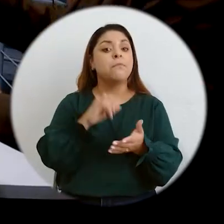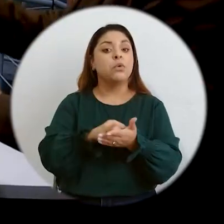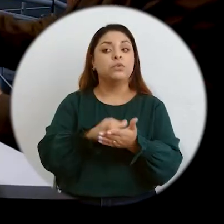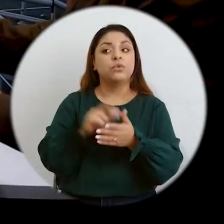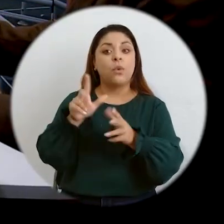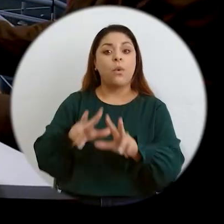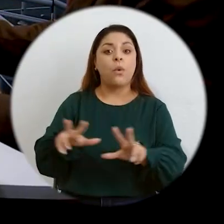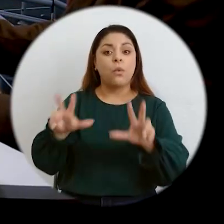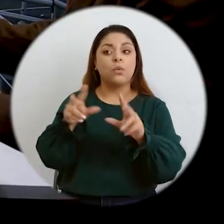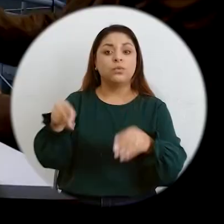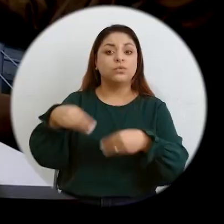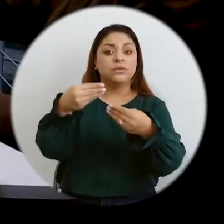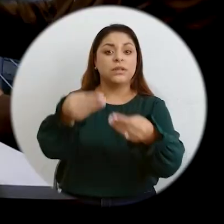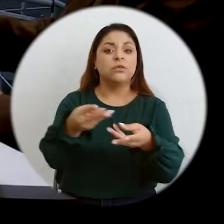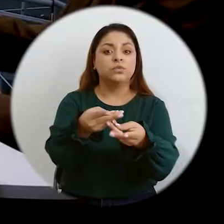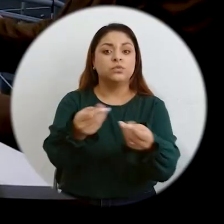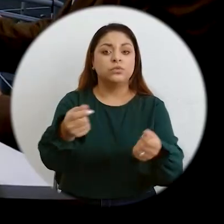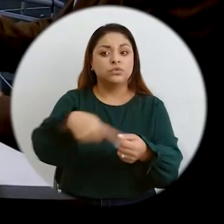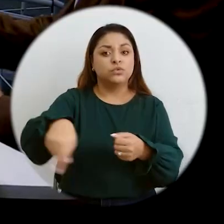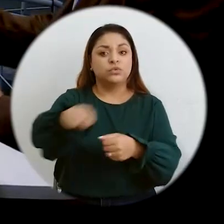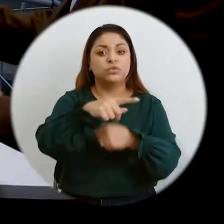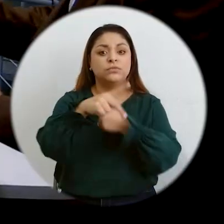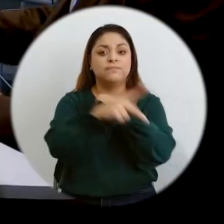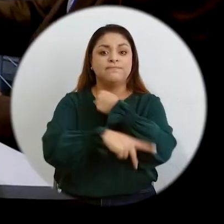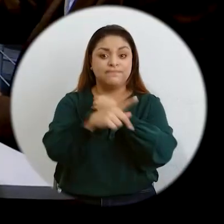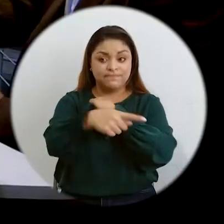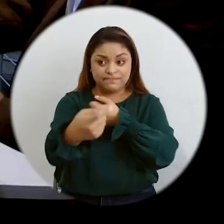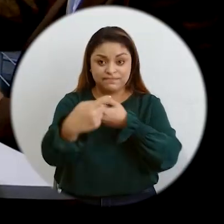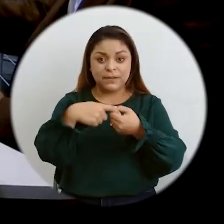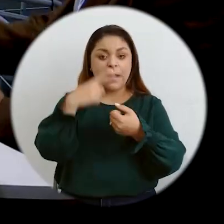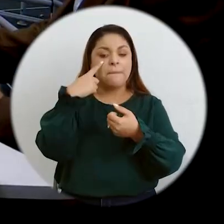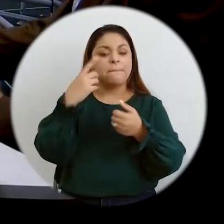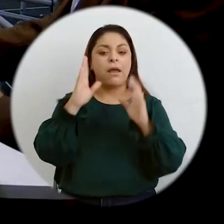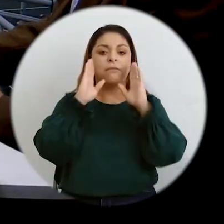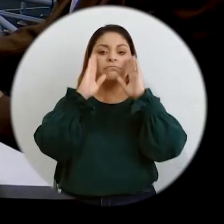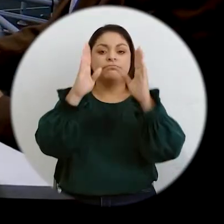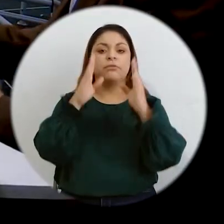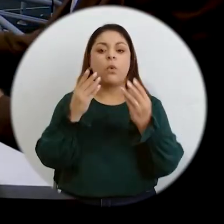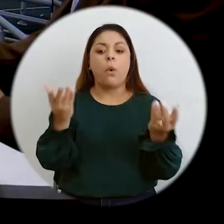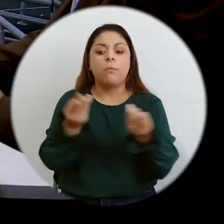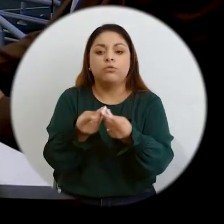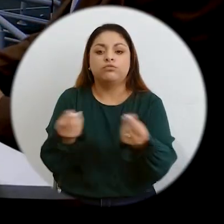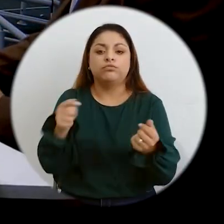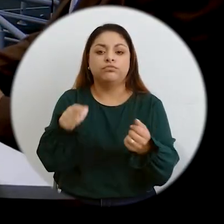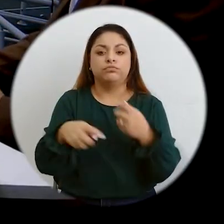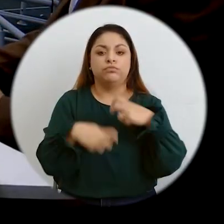resoluciones vinculantes a todos los países para atender el problema de los plásticos.